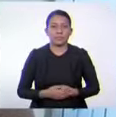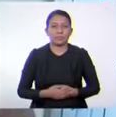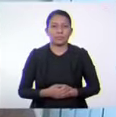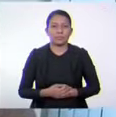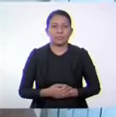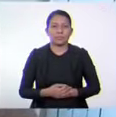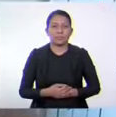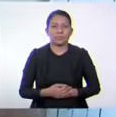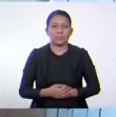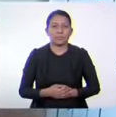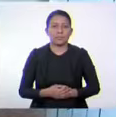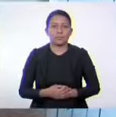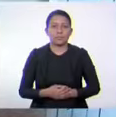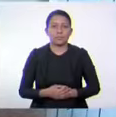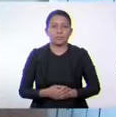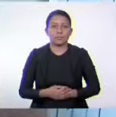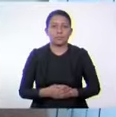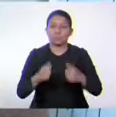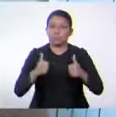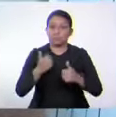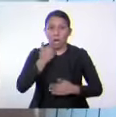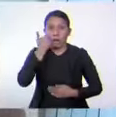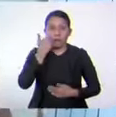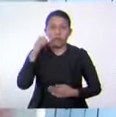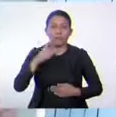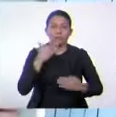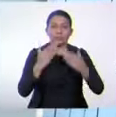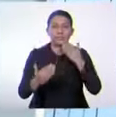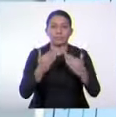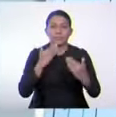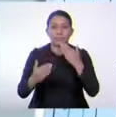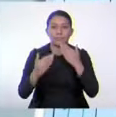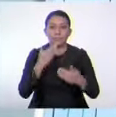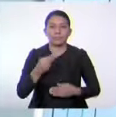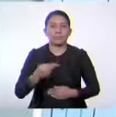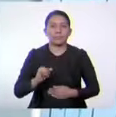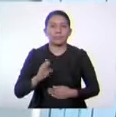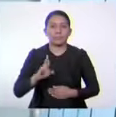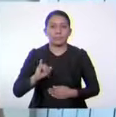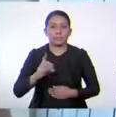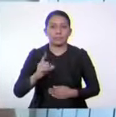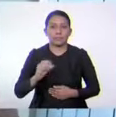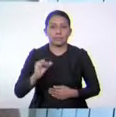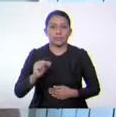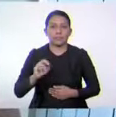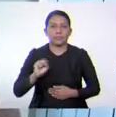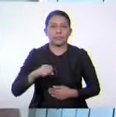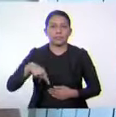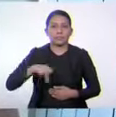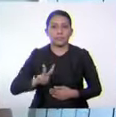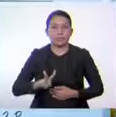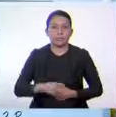Muy bien, jóvenes. Ahora les voy a explicar la hibridación sp2.